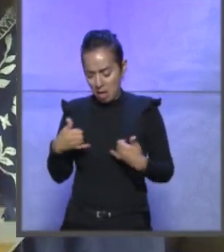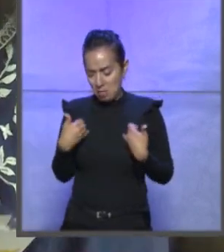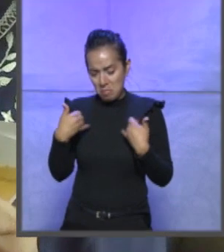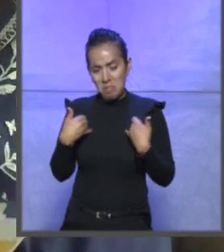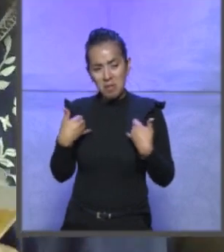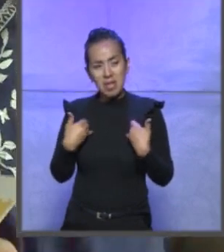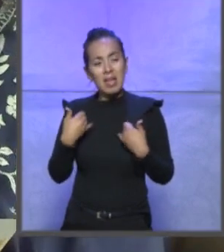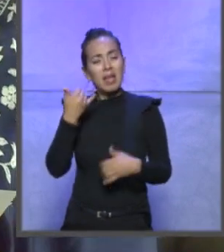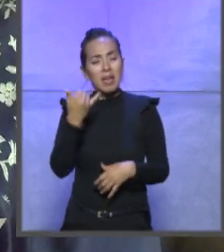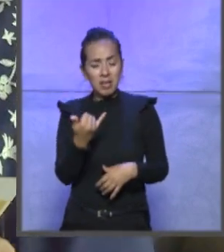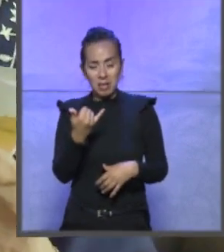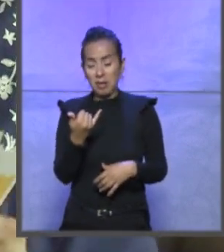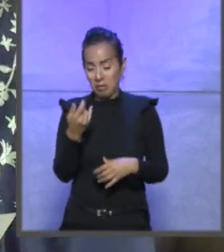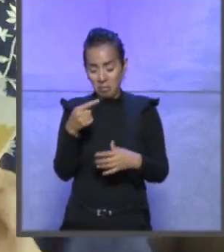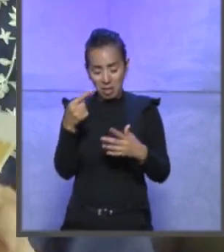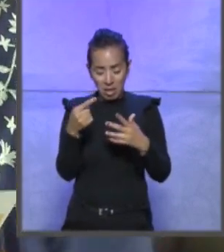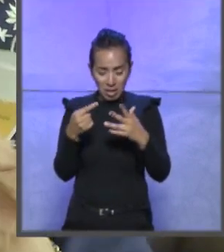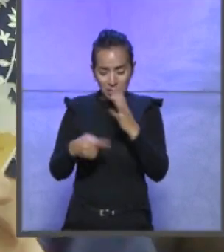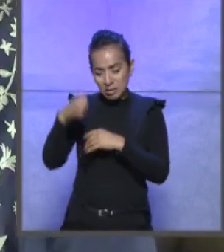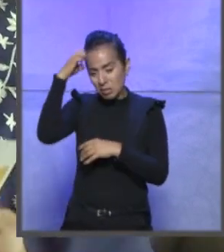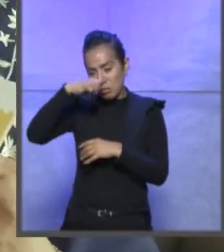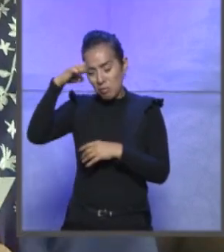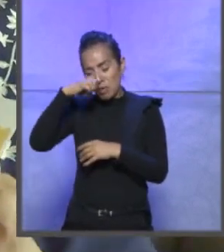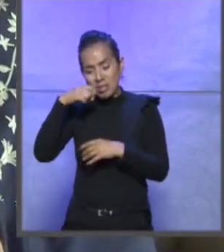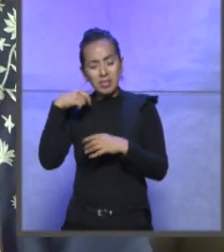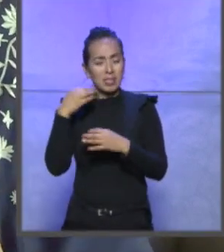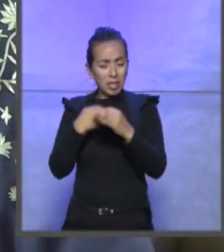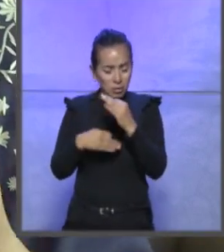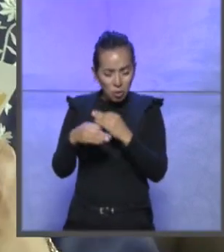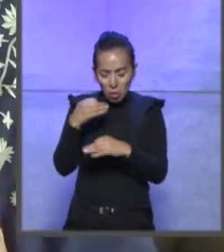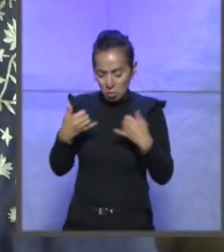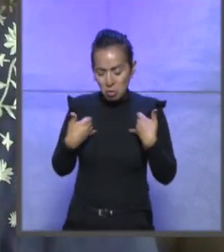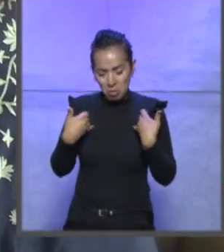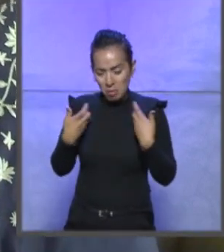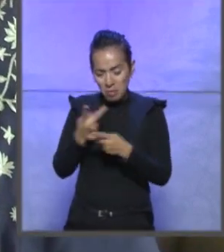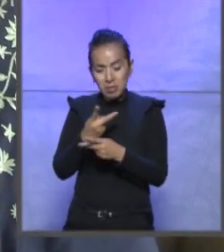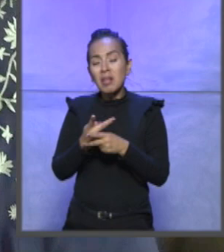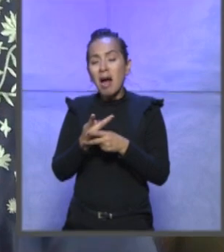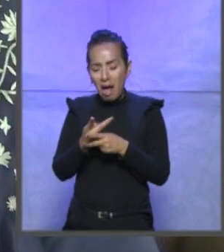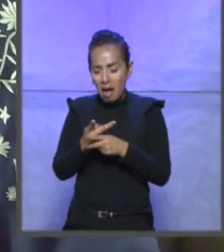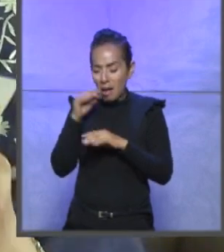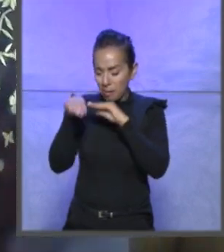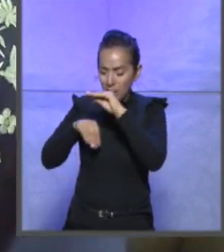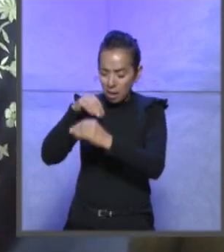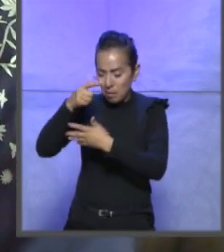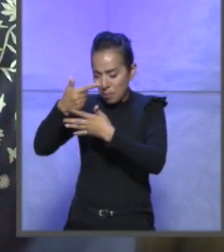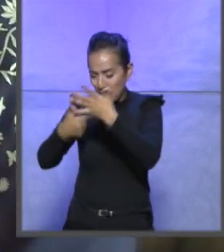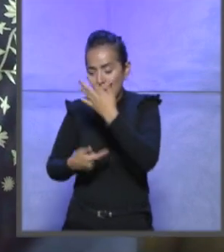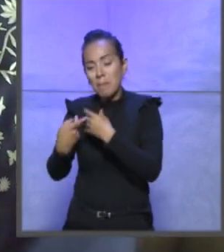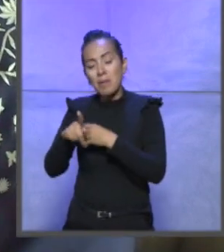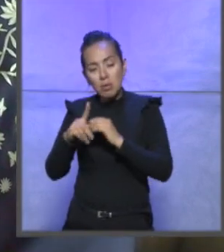vivir joven la tienen ustedes, y en base a esas experiencias y esas vivencias se construye la agenda. Pero sí,